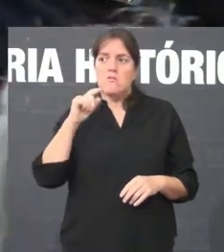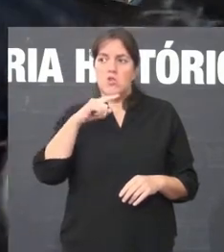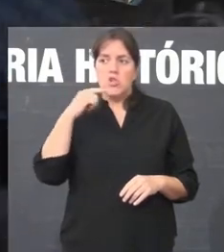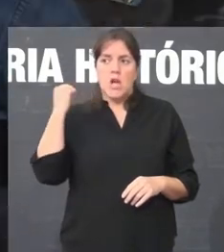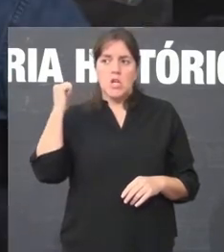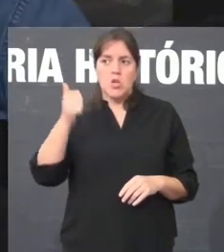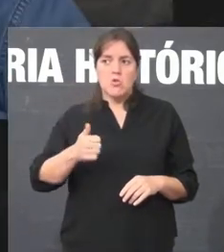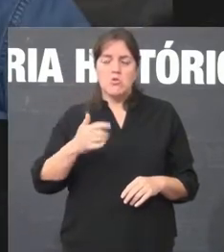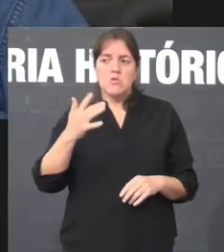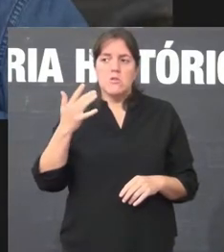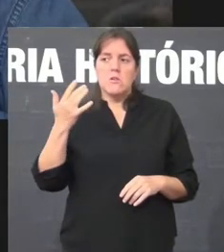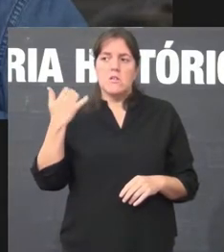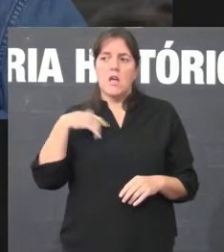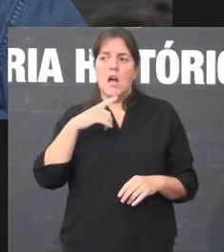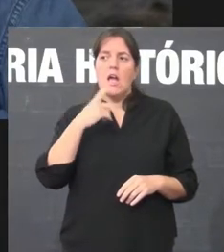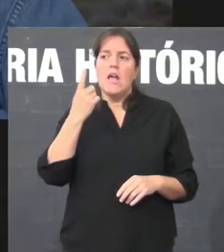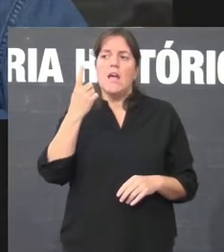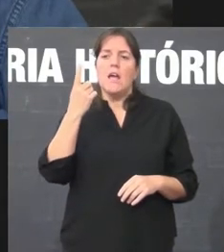en el año curso